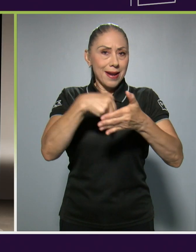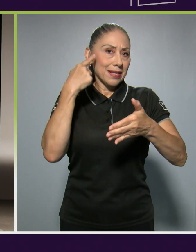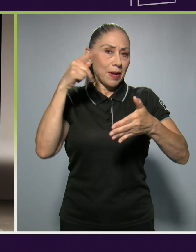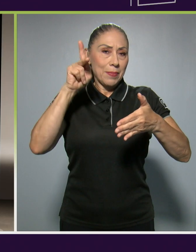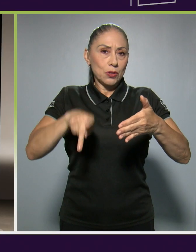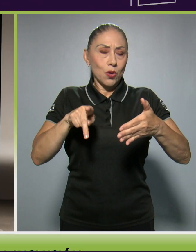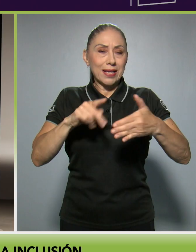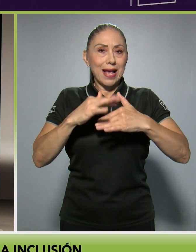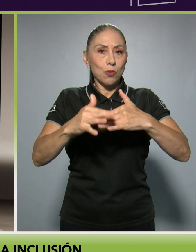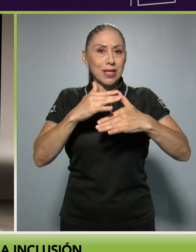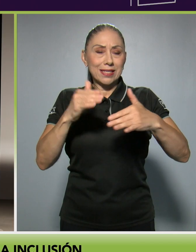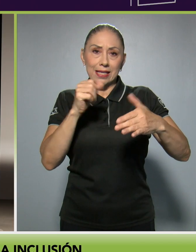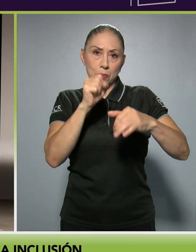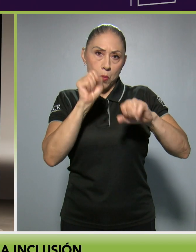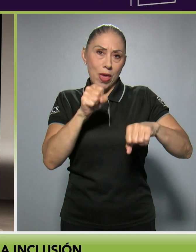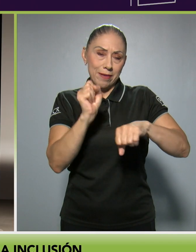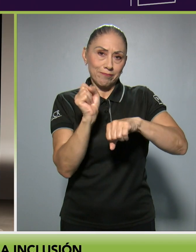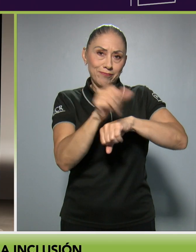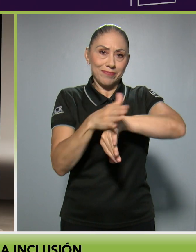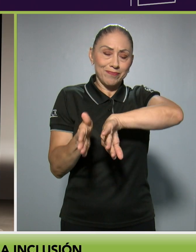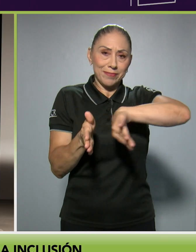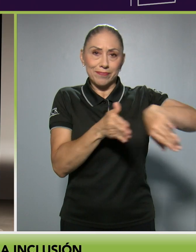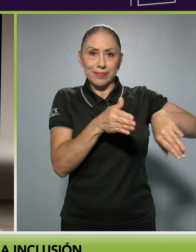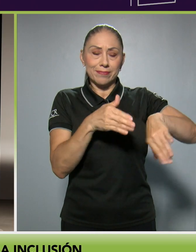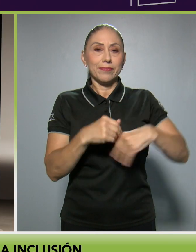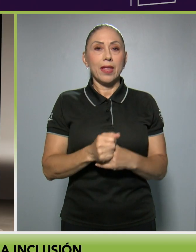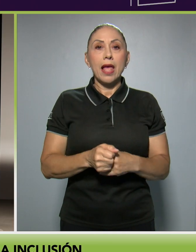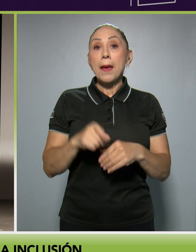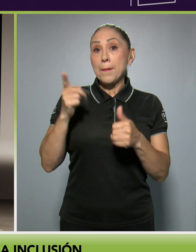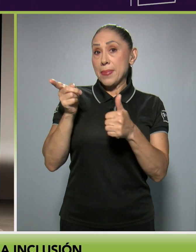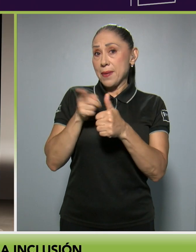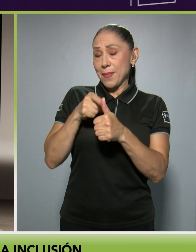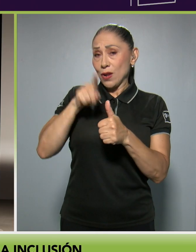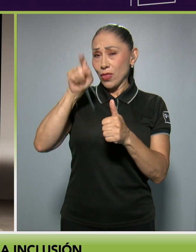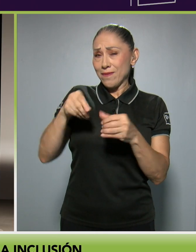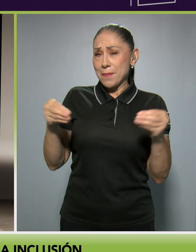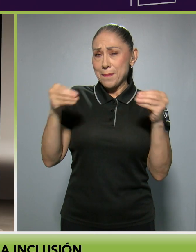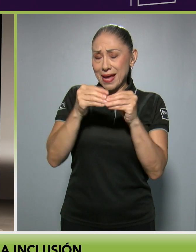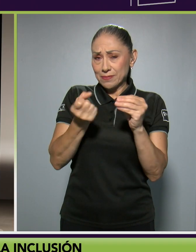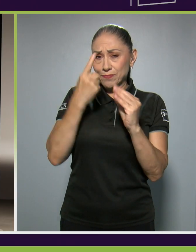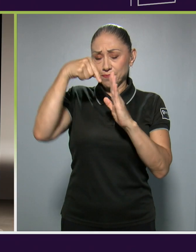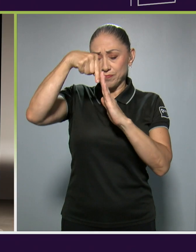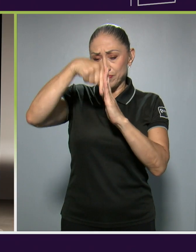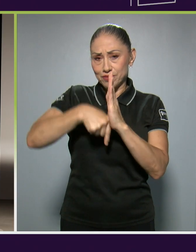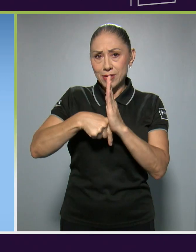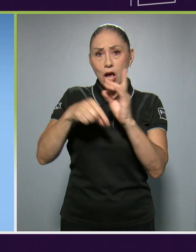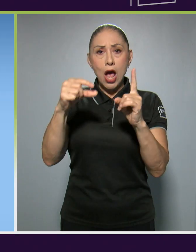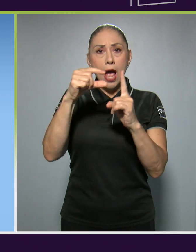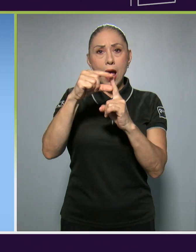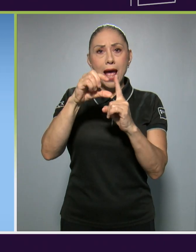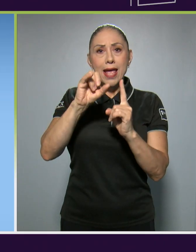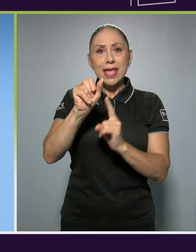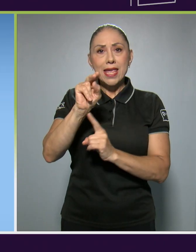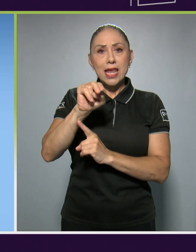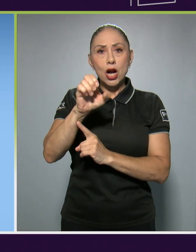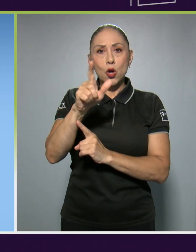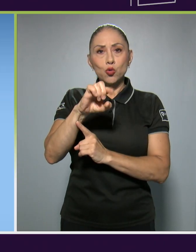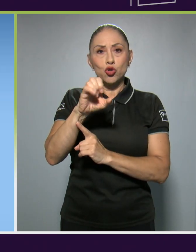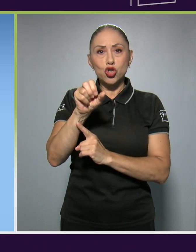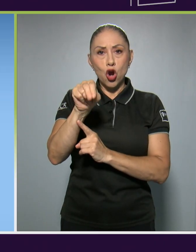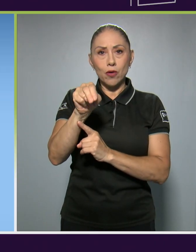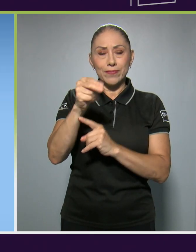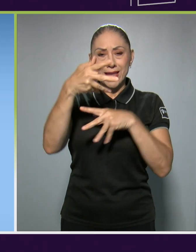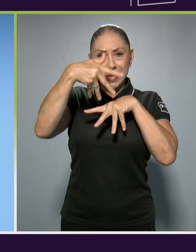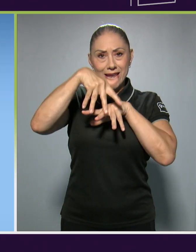primero es empezar a ahondar en el concepto de inclusión, porque hoy en día la palabra